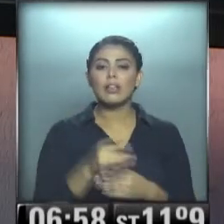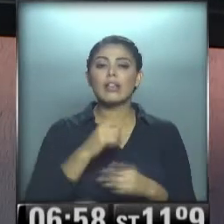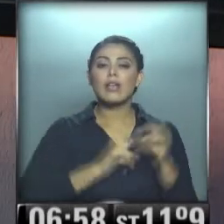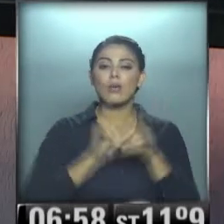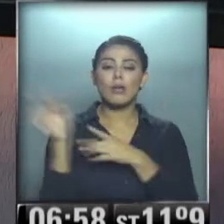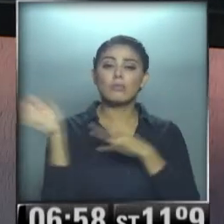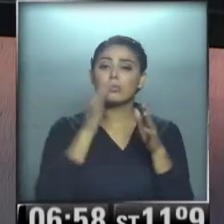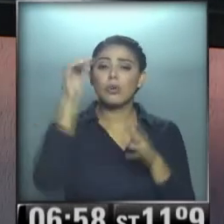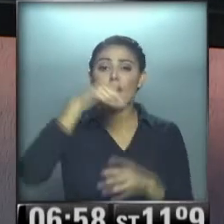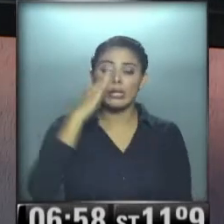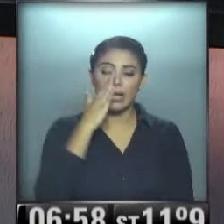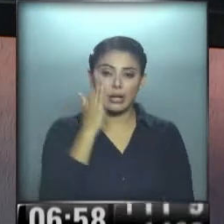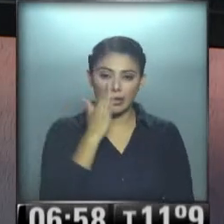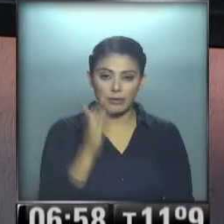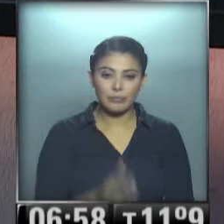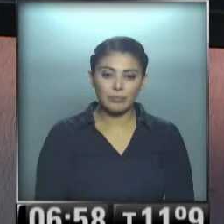ráfagas durante esta tarde.